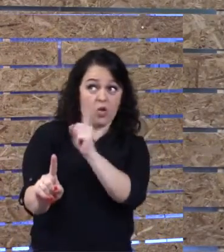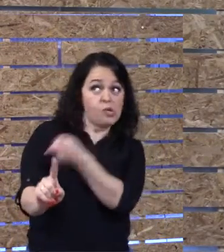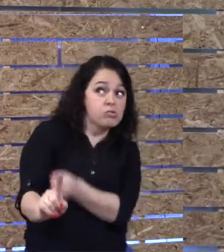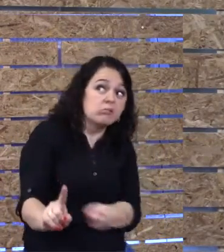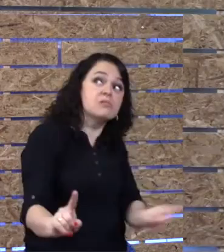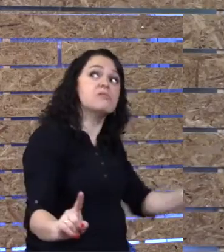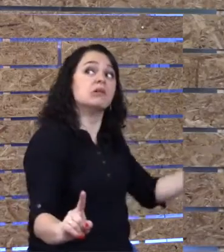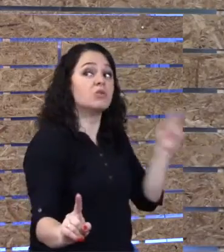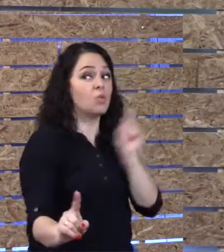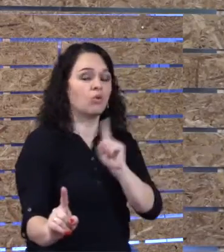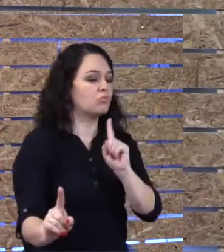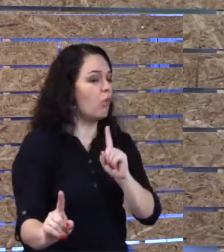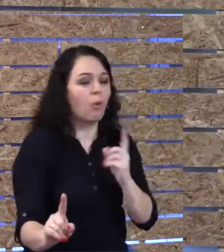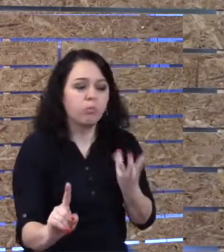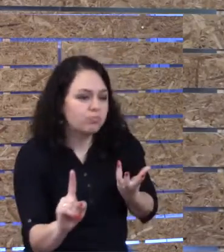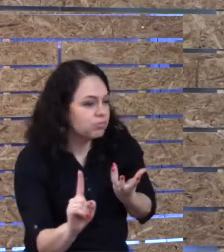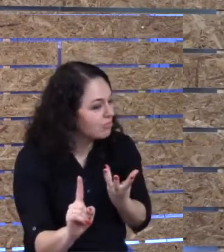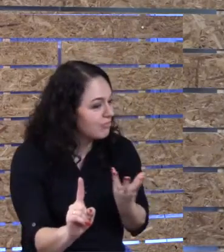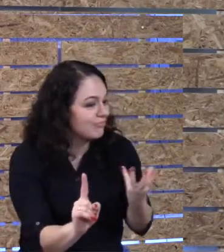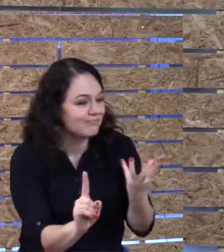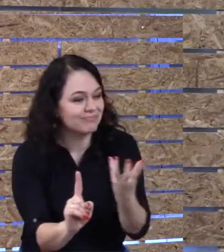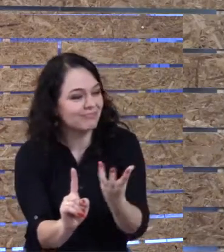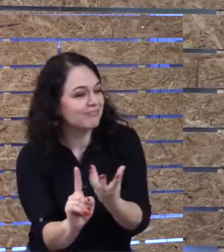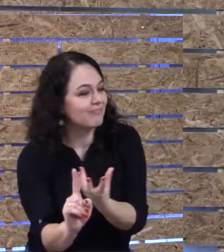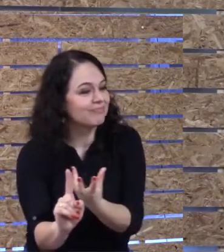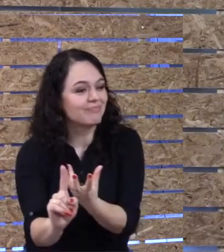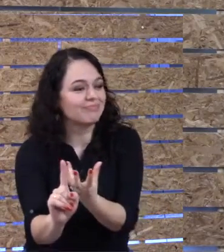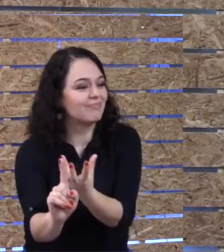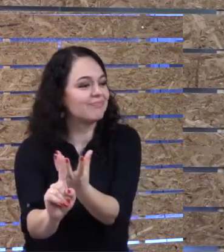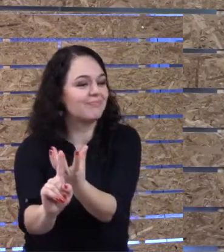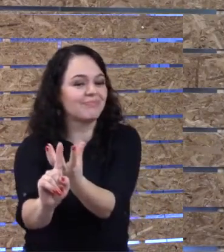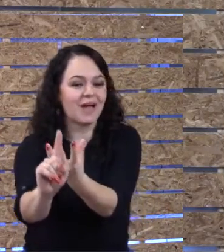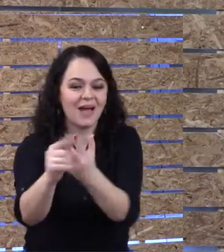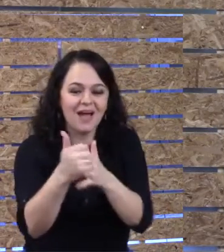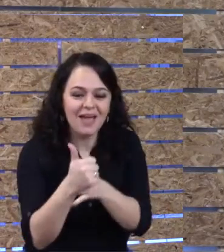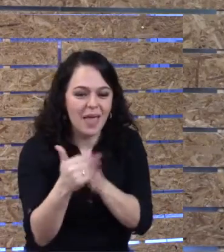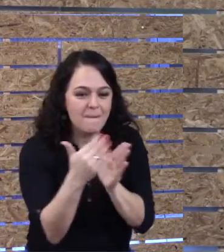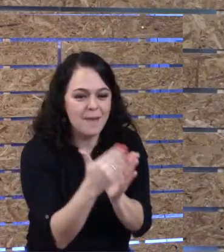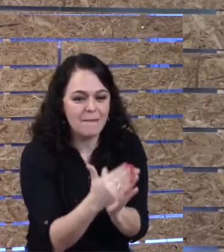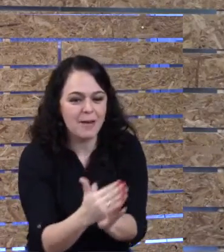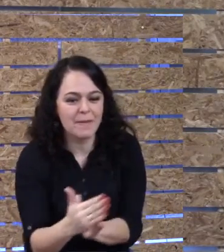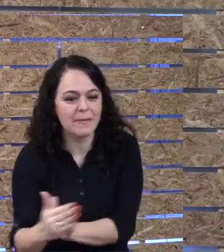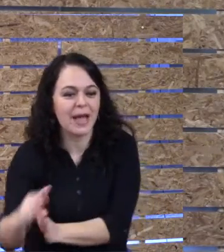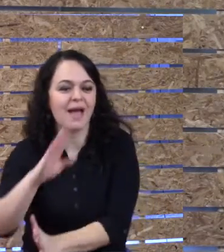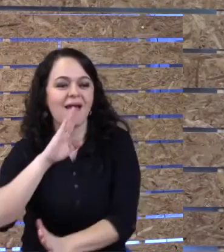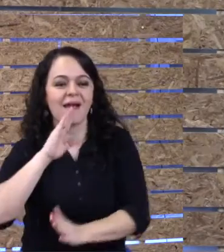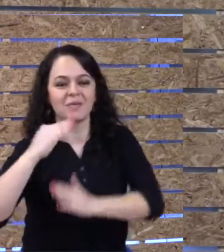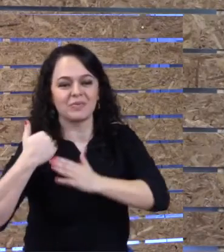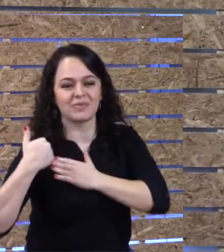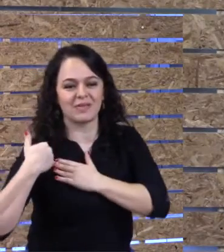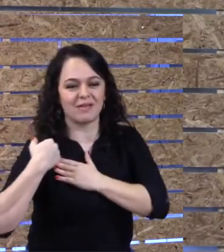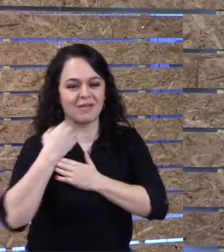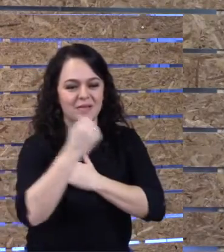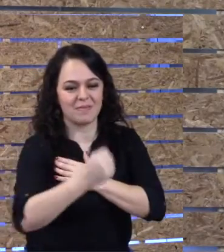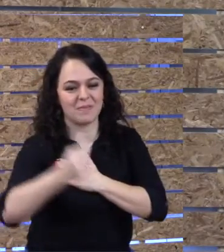Ella confía que el pastor está planeando su vida.